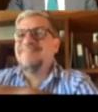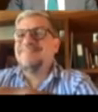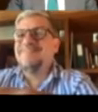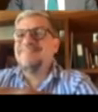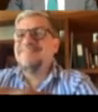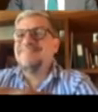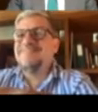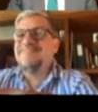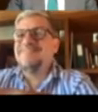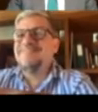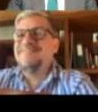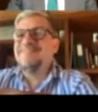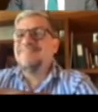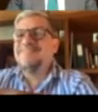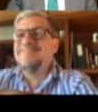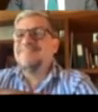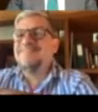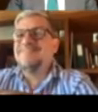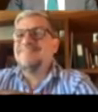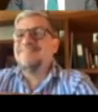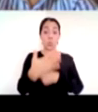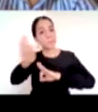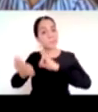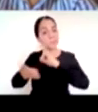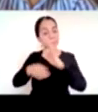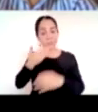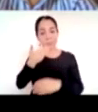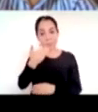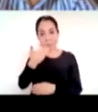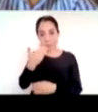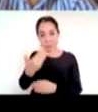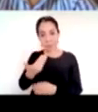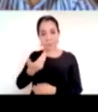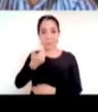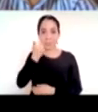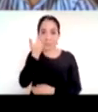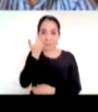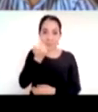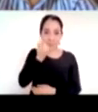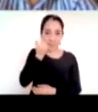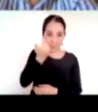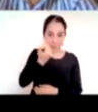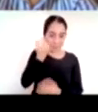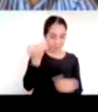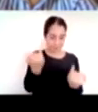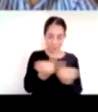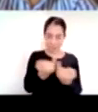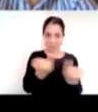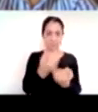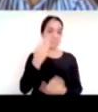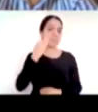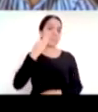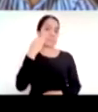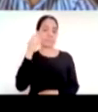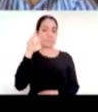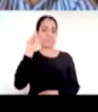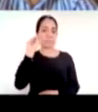a las 13 horas también a través del mismo Facebook Live de Cipina y agradecer a Ricardo